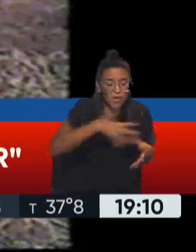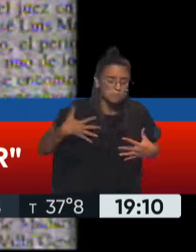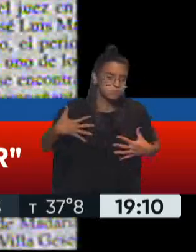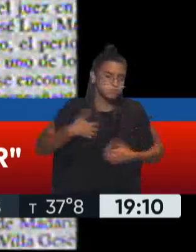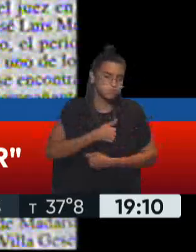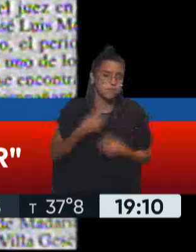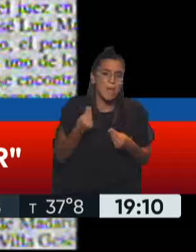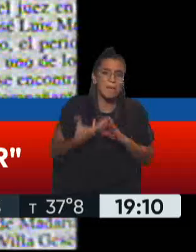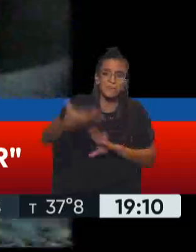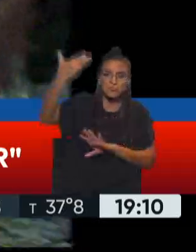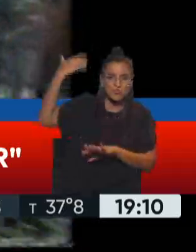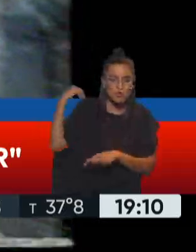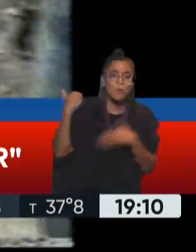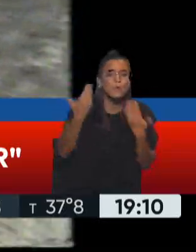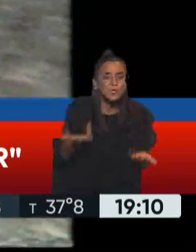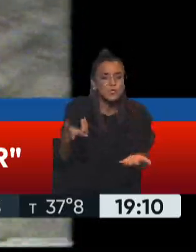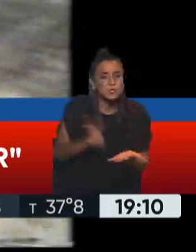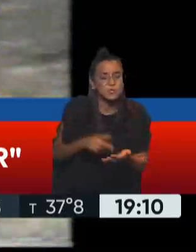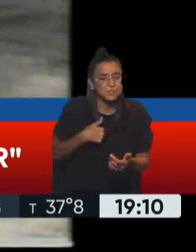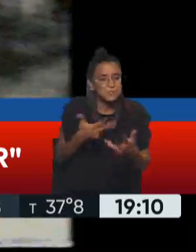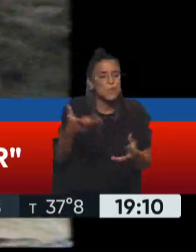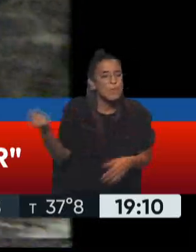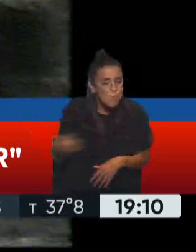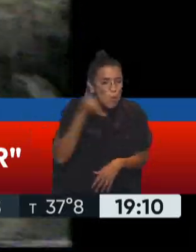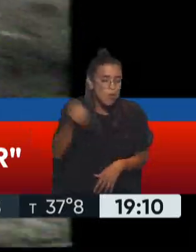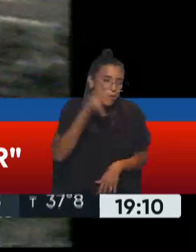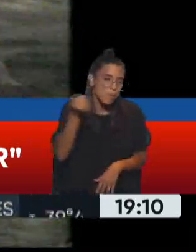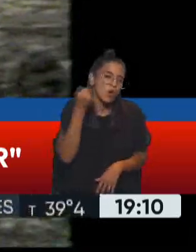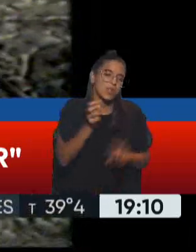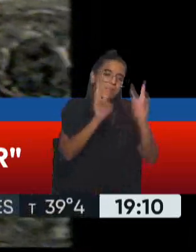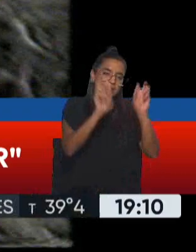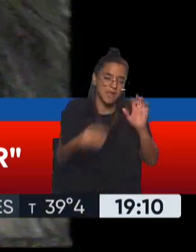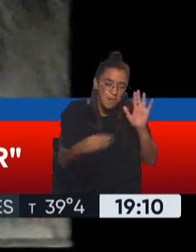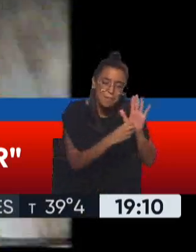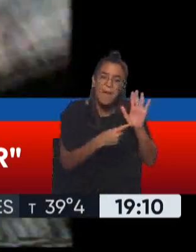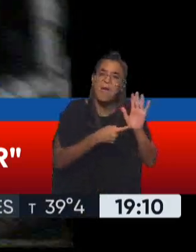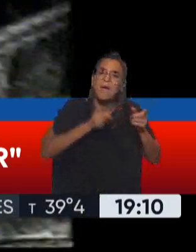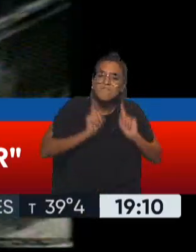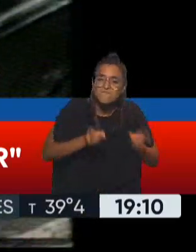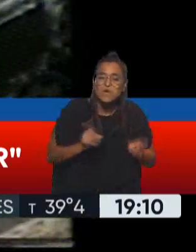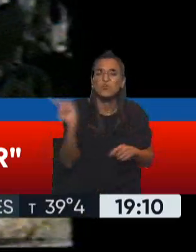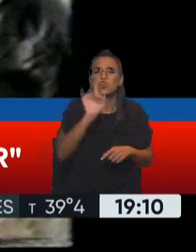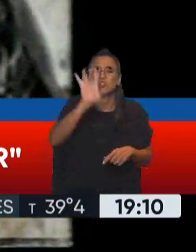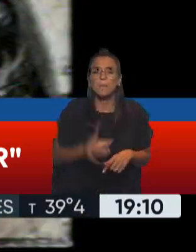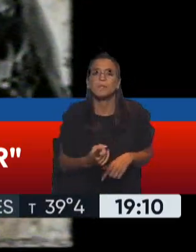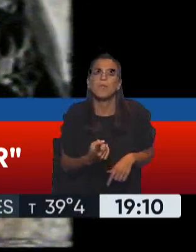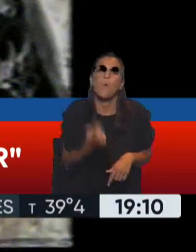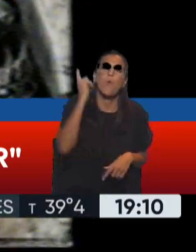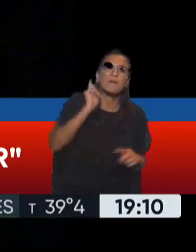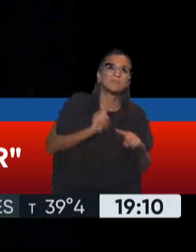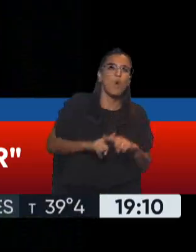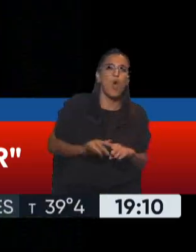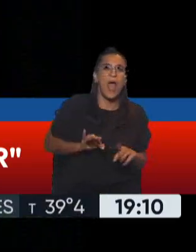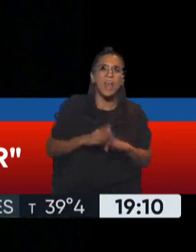por eso que pasó, por eso insisto. Es muy importante tenerlo en la agenda presente, no solamente uno dice la excusa de la fecha, pero